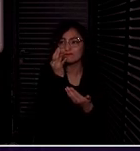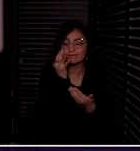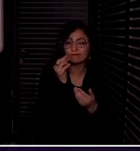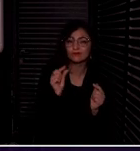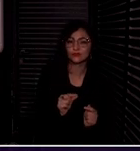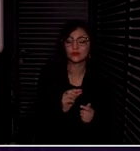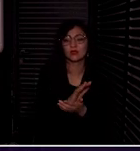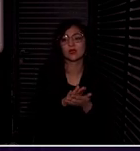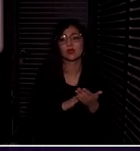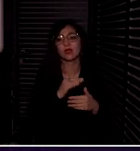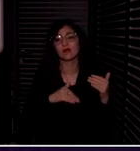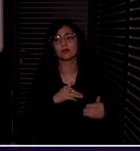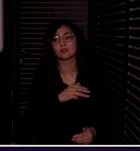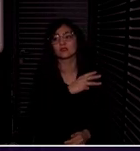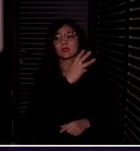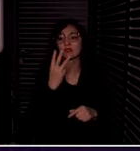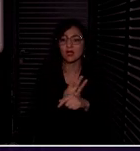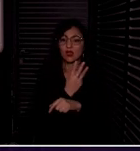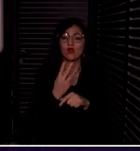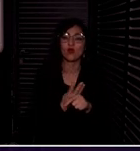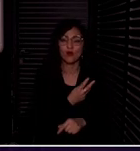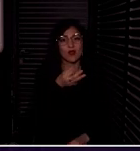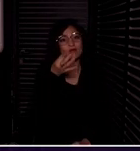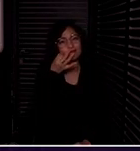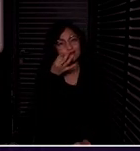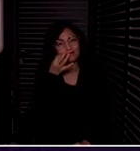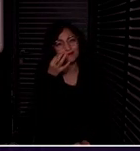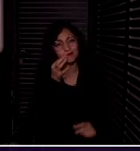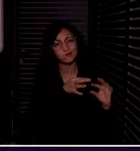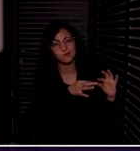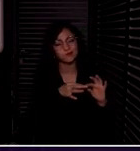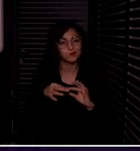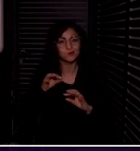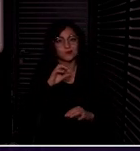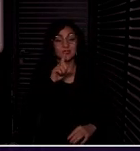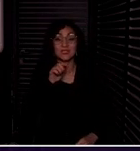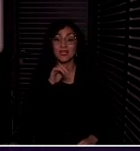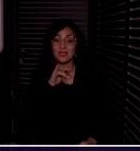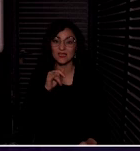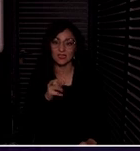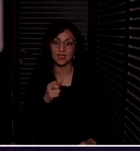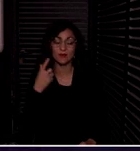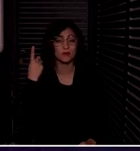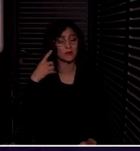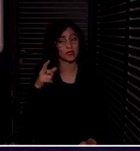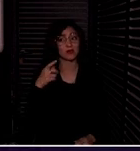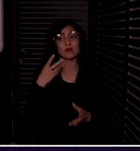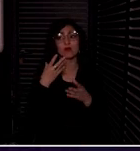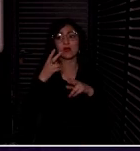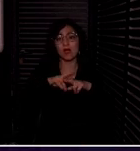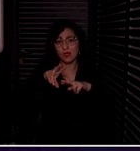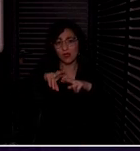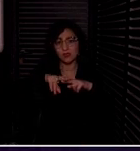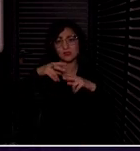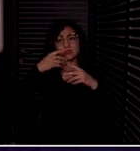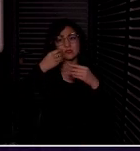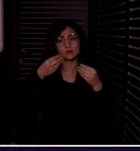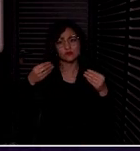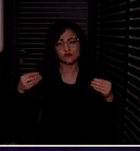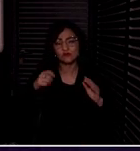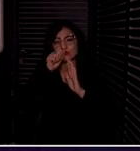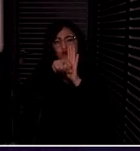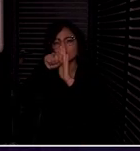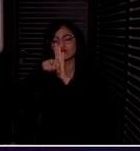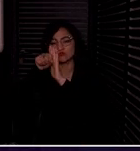3 horas y consumir series. Ya no solo es insostenible para las grandes plataformas producir cada hora de televisión,